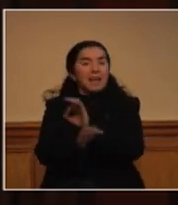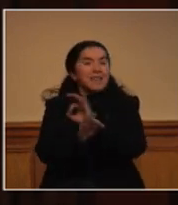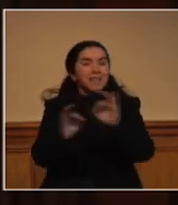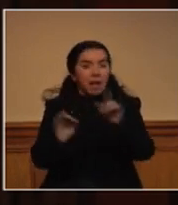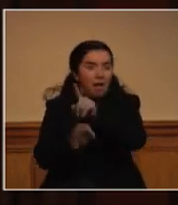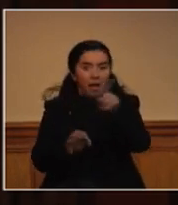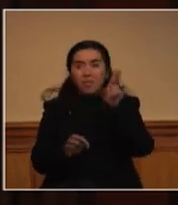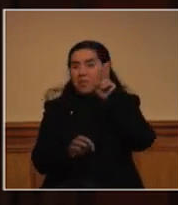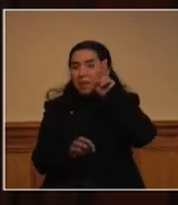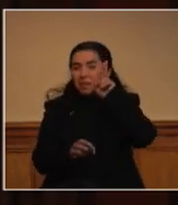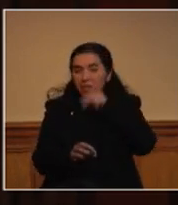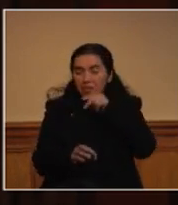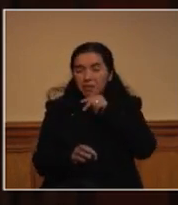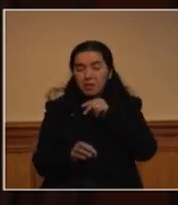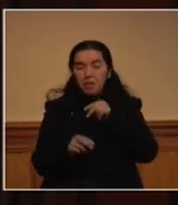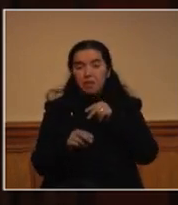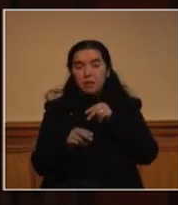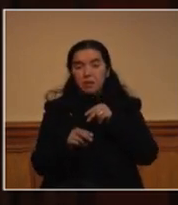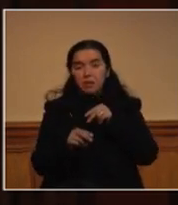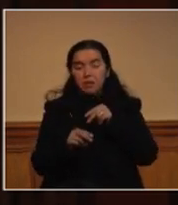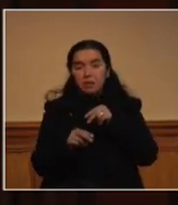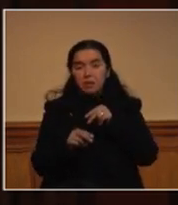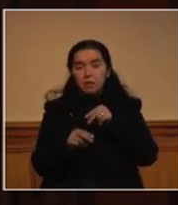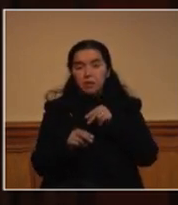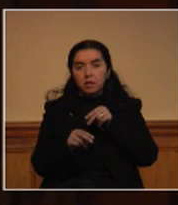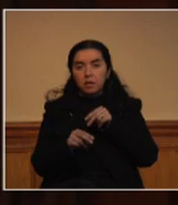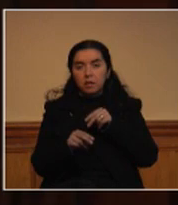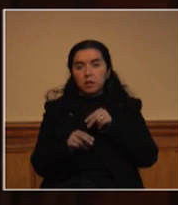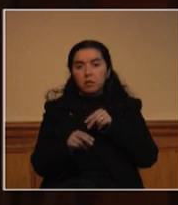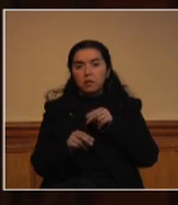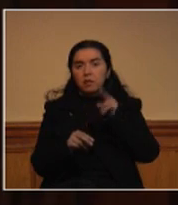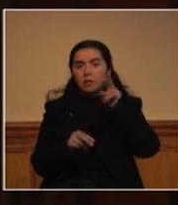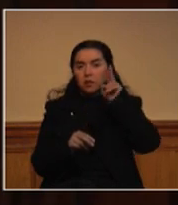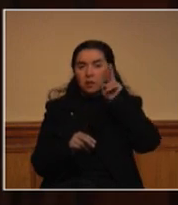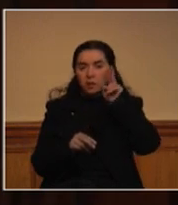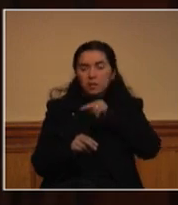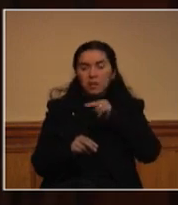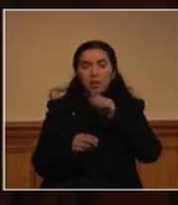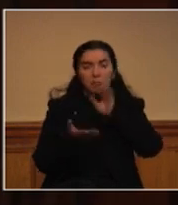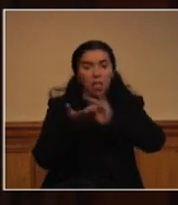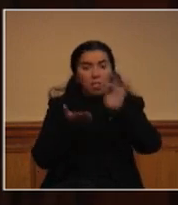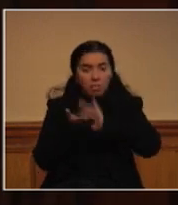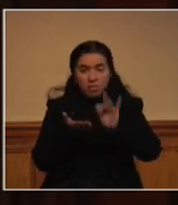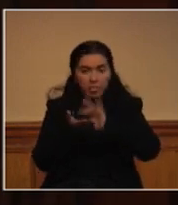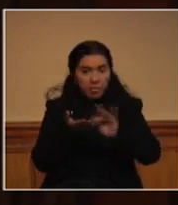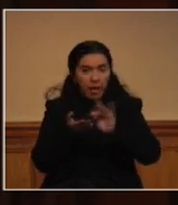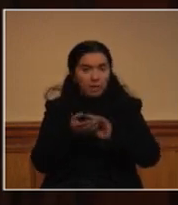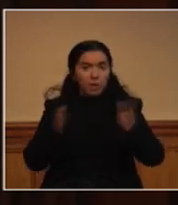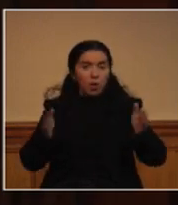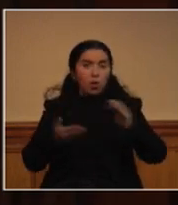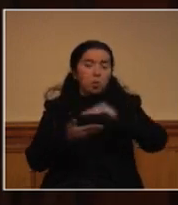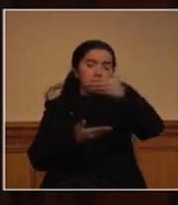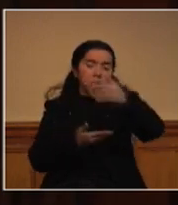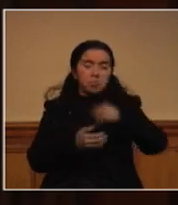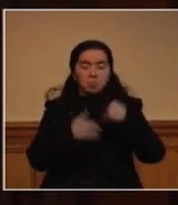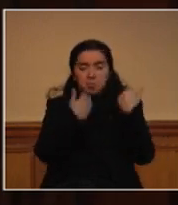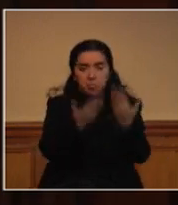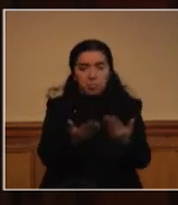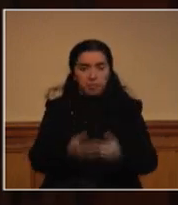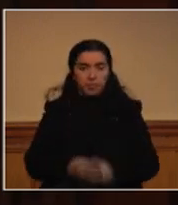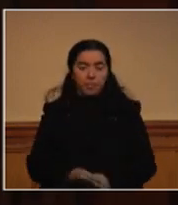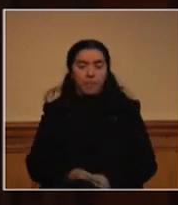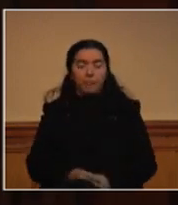quede sin poder utilizar un teléfono móvil o una tablet para el acceso a la información y al